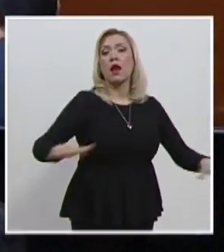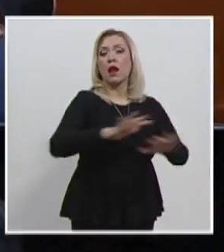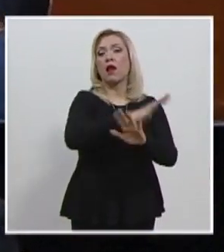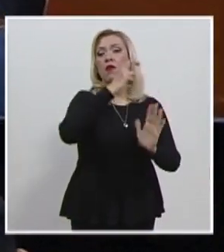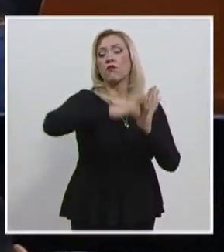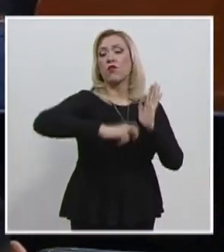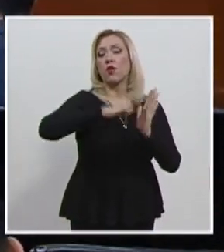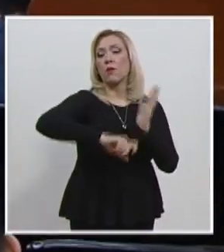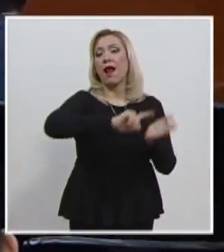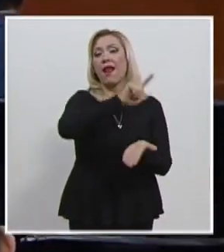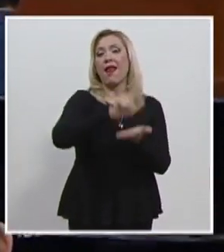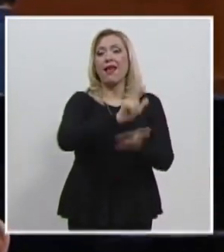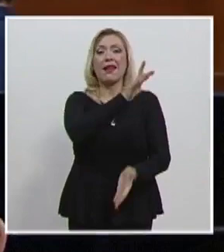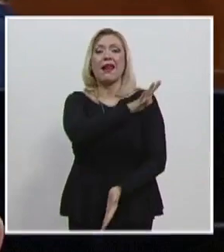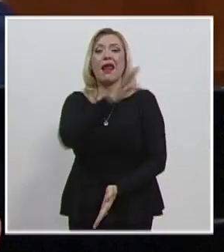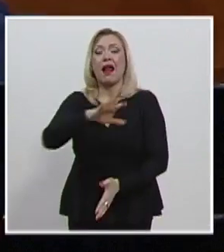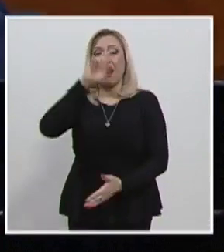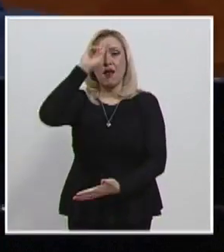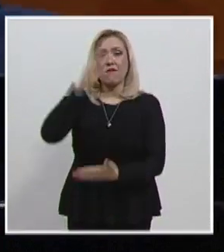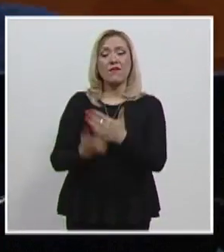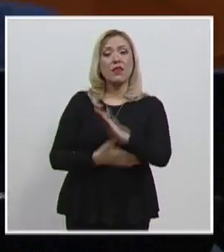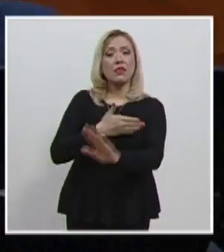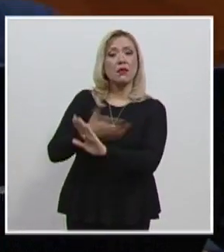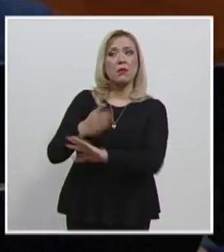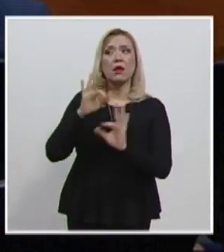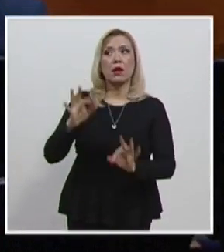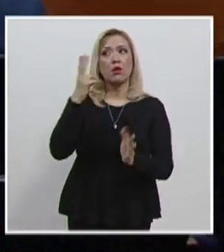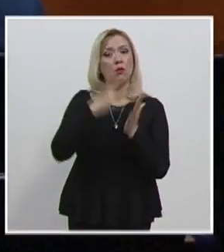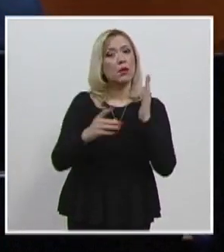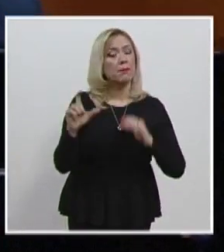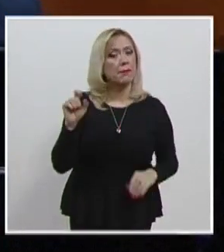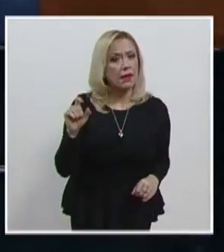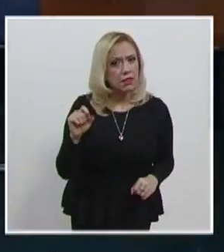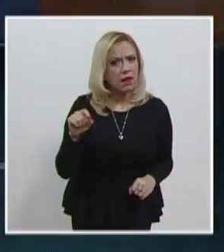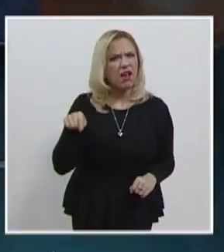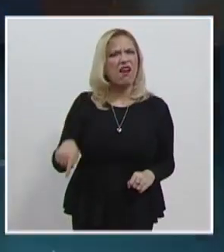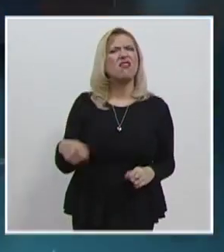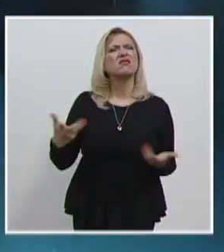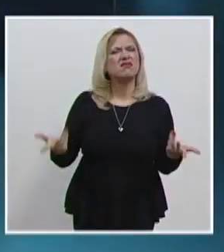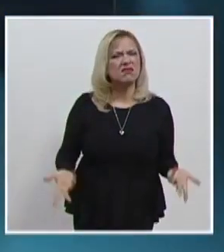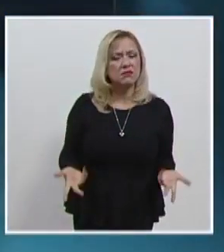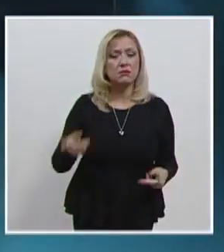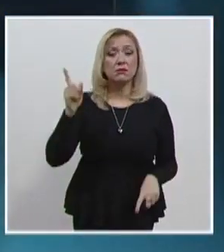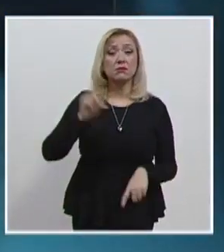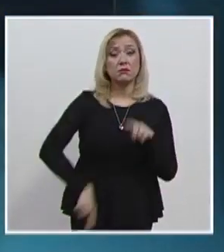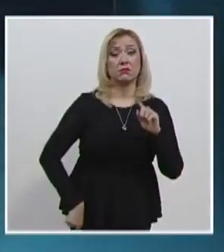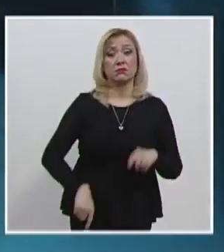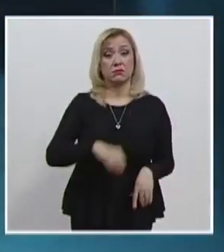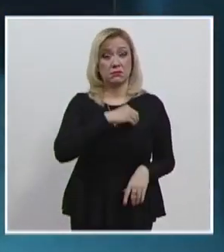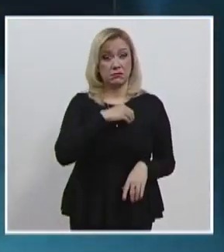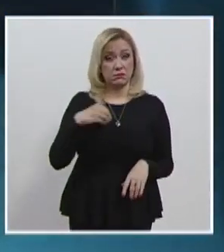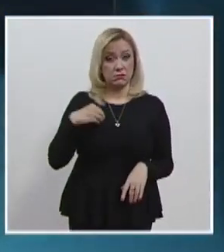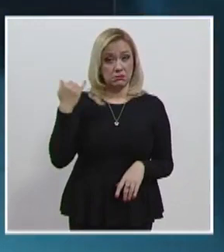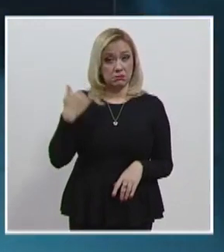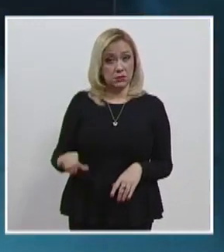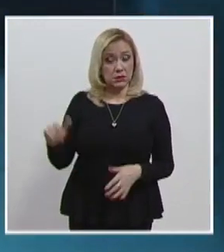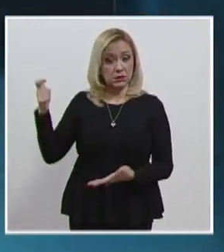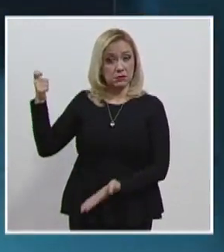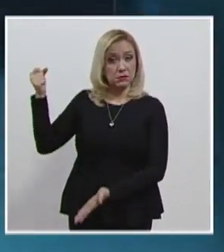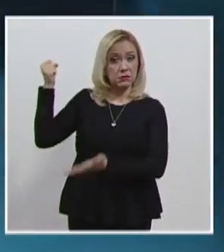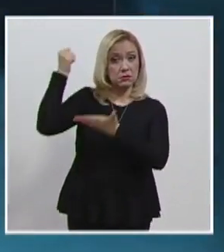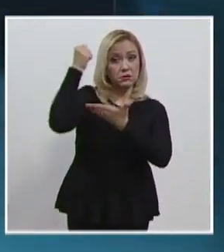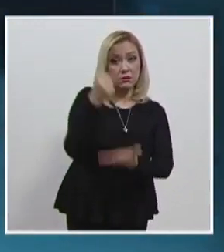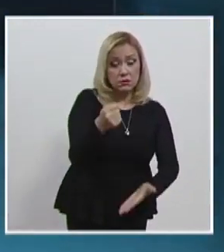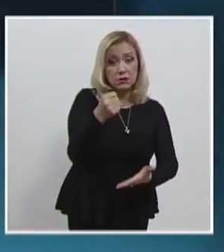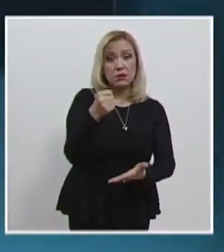Ley General de víctimas de 2020 en dicha reforma se eliminó la obligación de destinar un mínimo del presupuesto anual de la